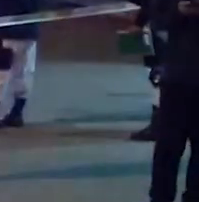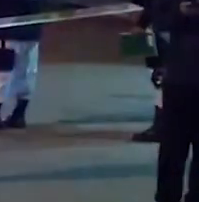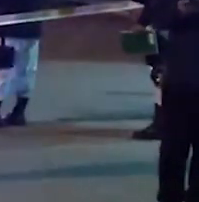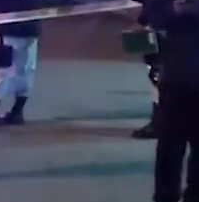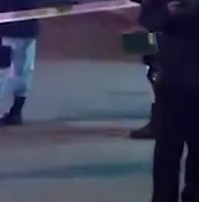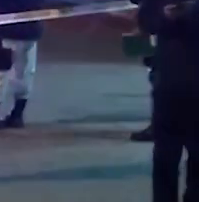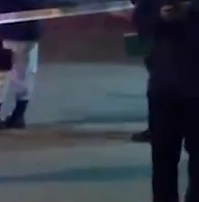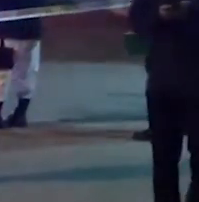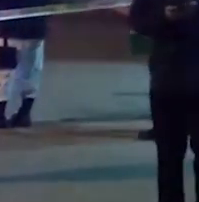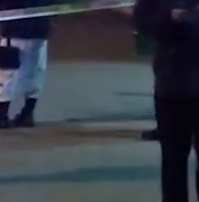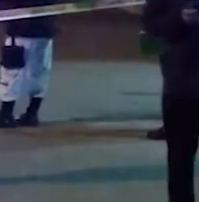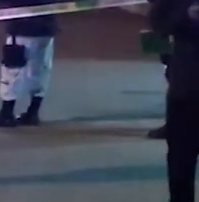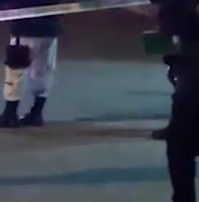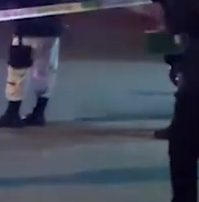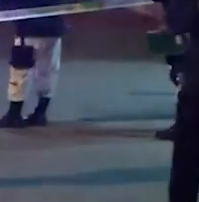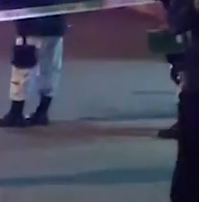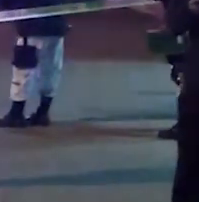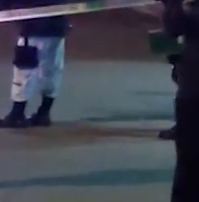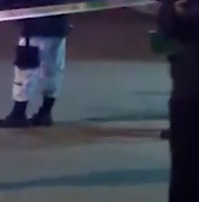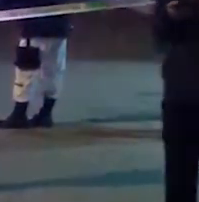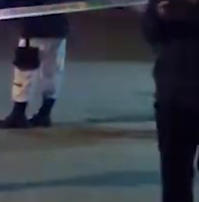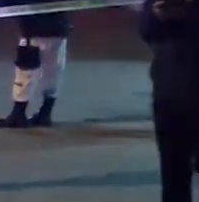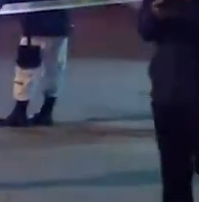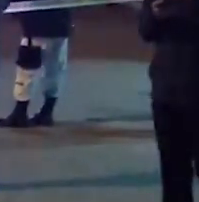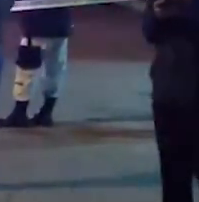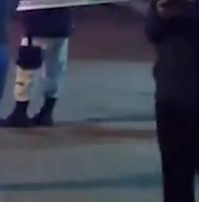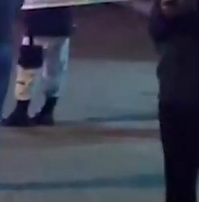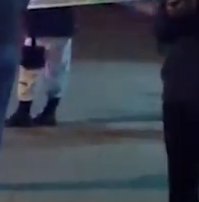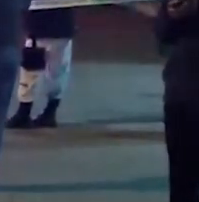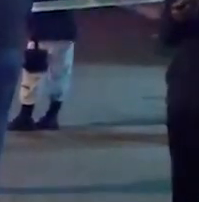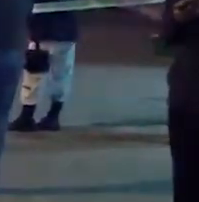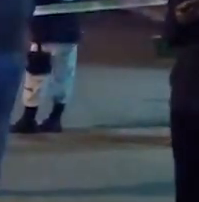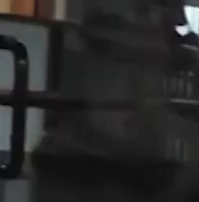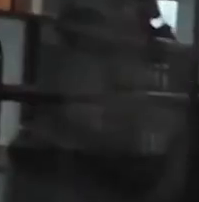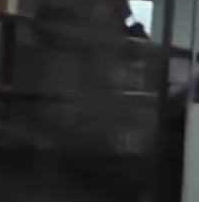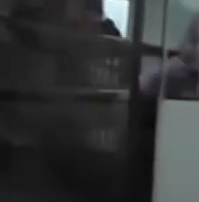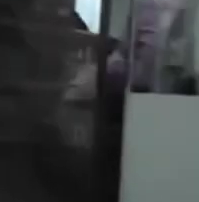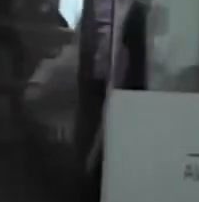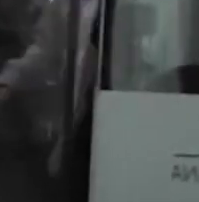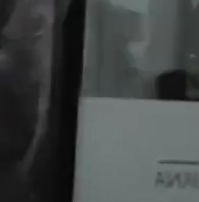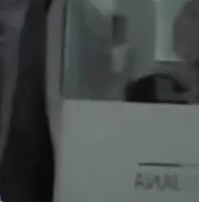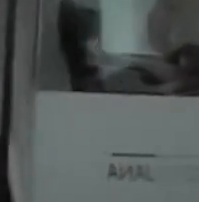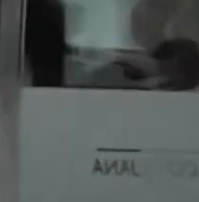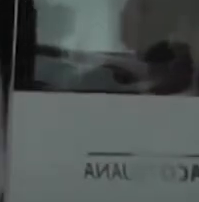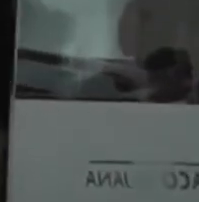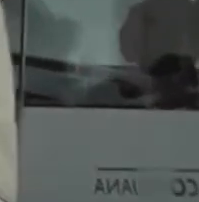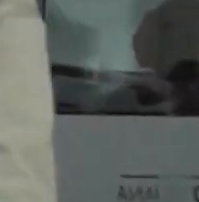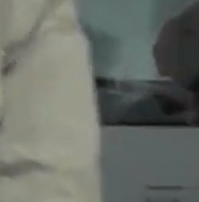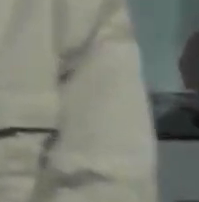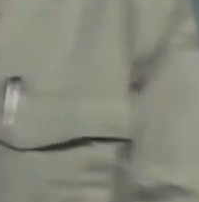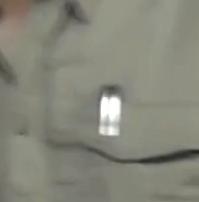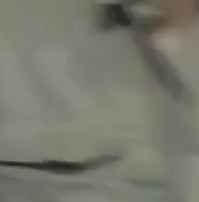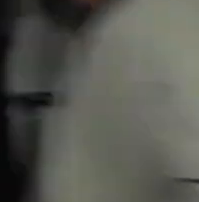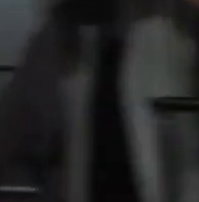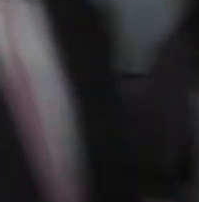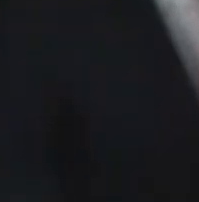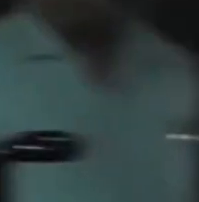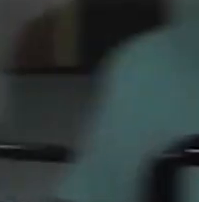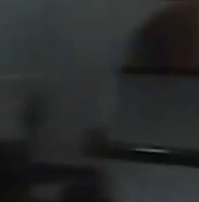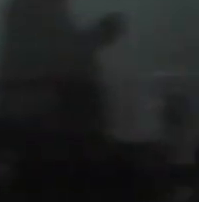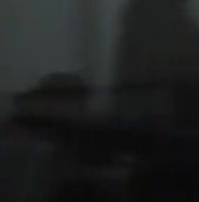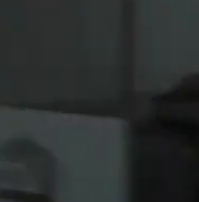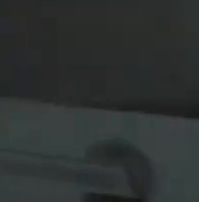denunció que la despidieron injustamente y alegó una serie de abusos laborales de jaime bonilla quien antes de ser gobernador era senador y amigo